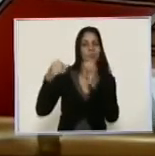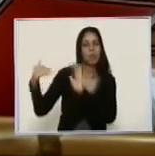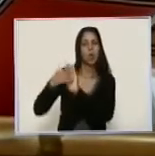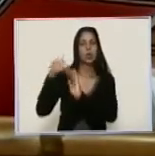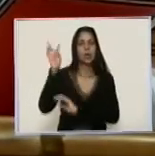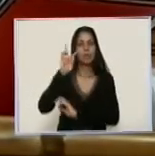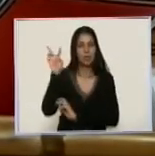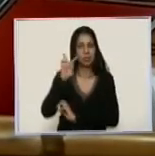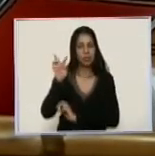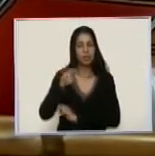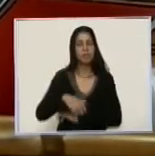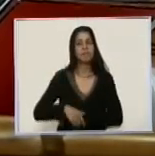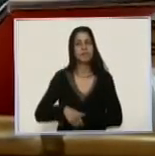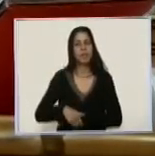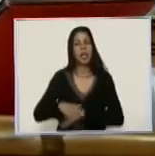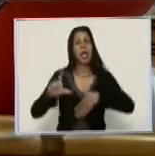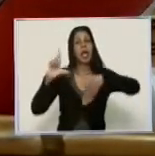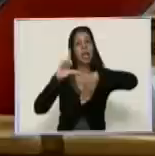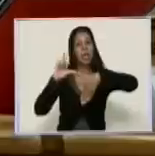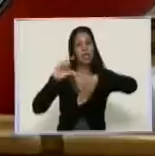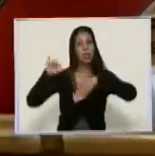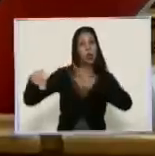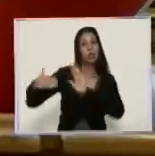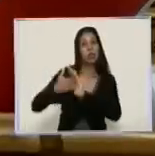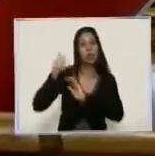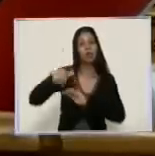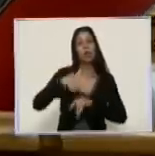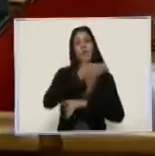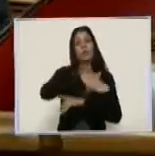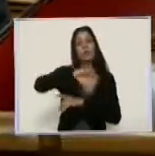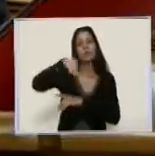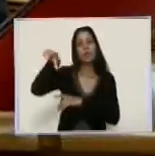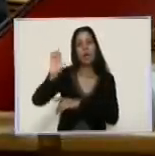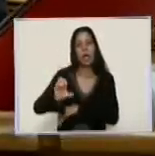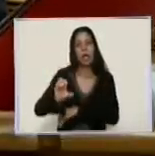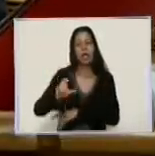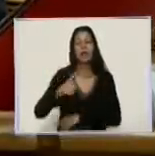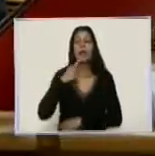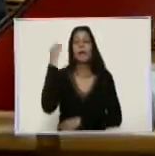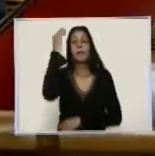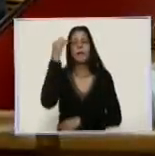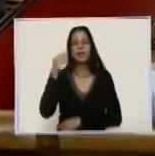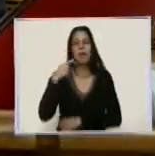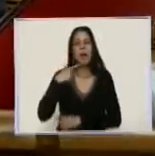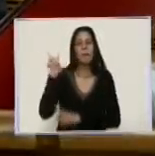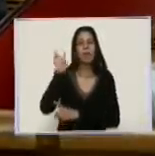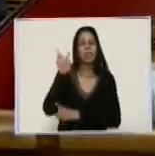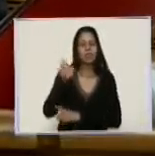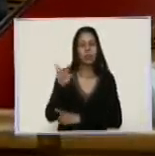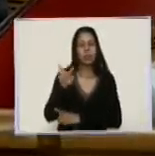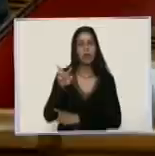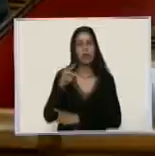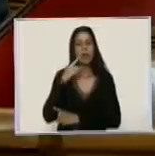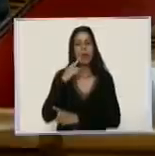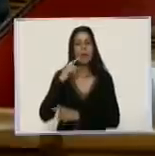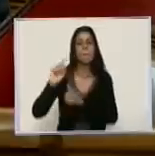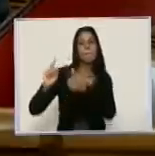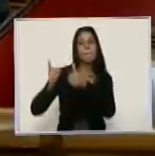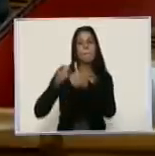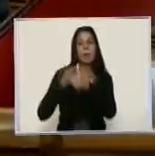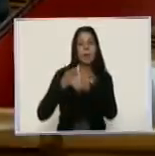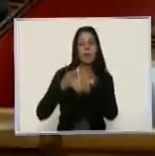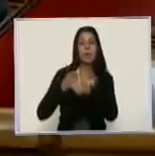de Venezuela, de América Latina y del Caribe. Considerando que la República Bolivariana de Venezuela privilegia en su